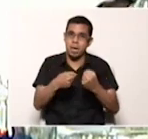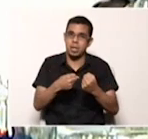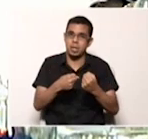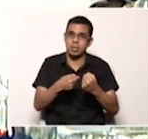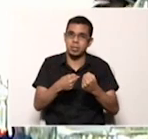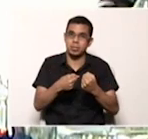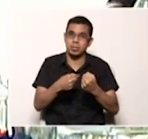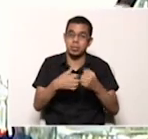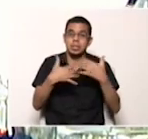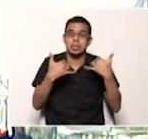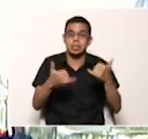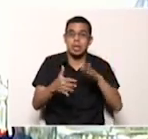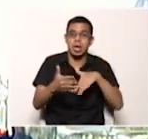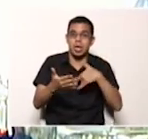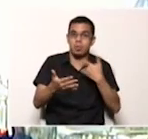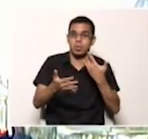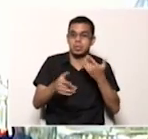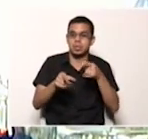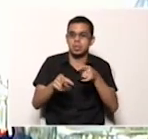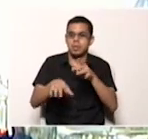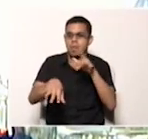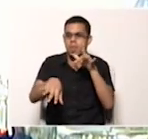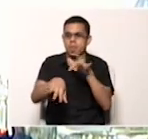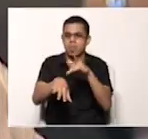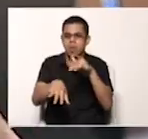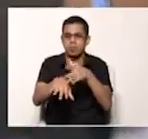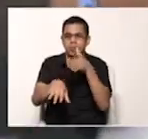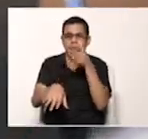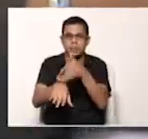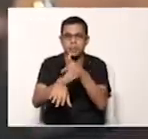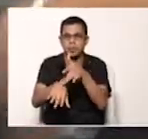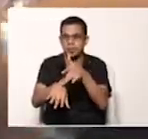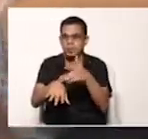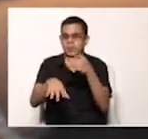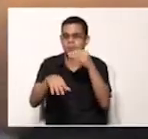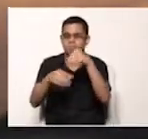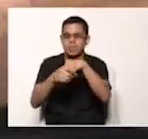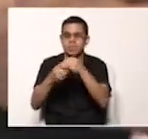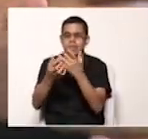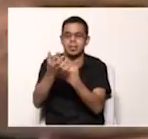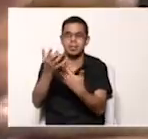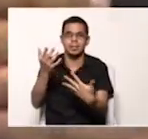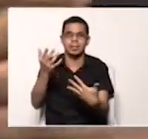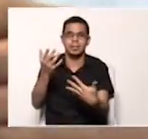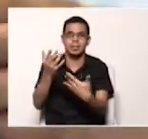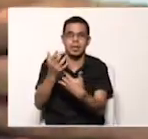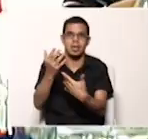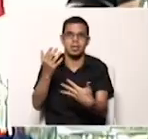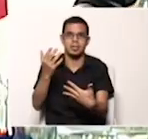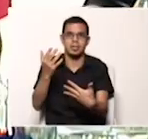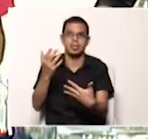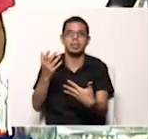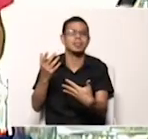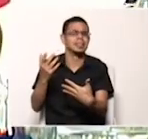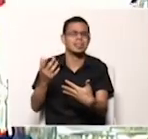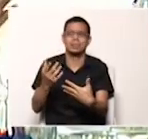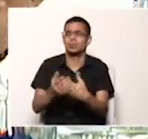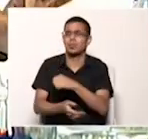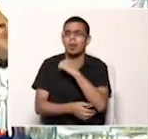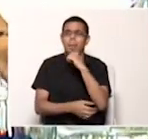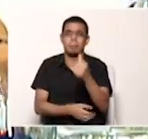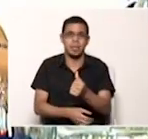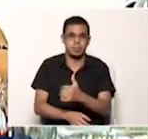través del contacto con la piel, entra en el torrente sanguíneo y no se puede eliminar y se puede contaminar uno.